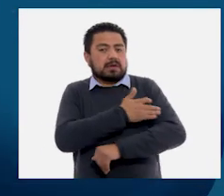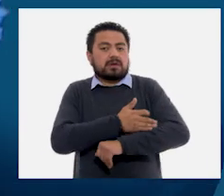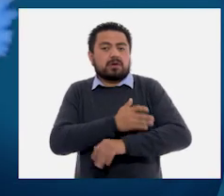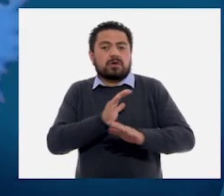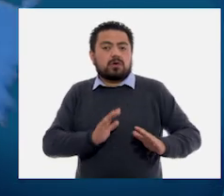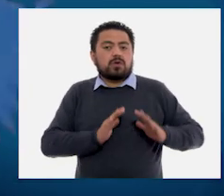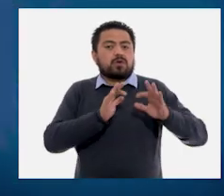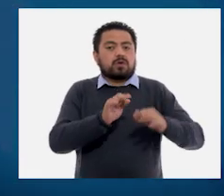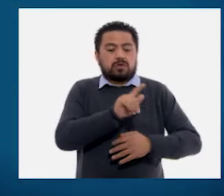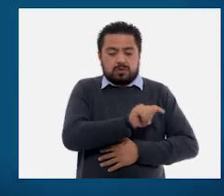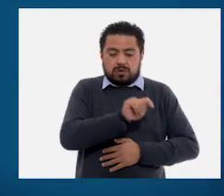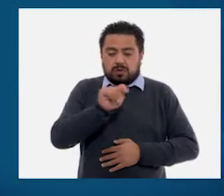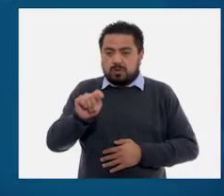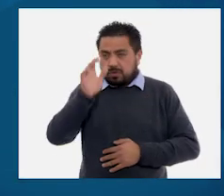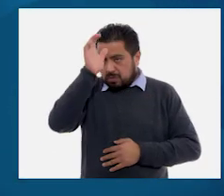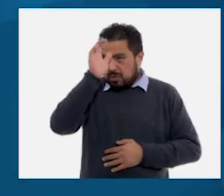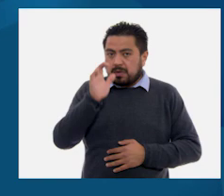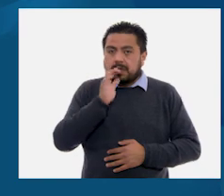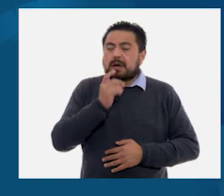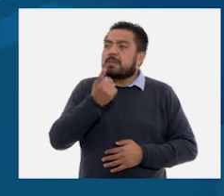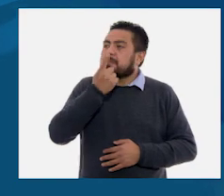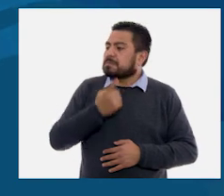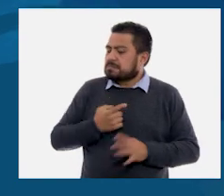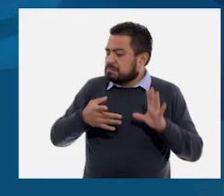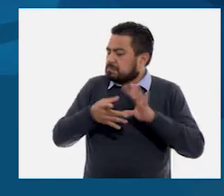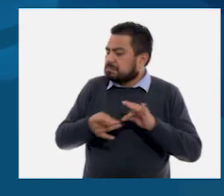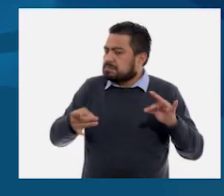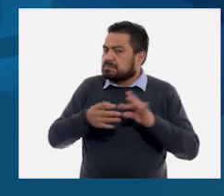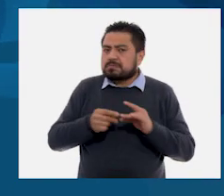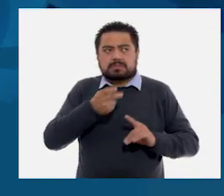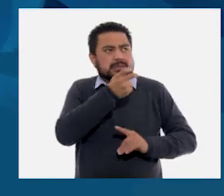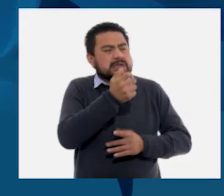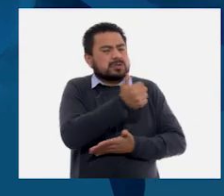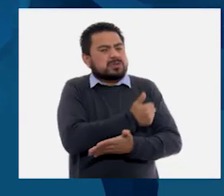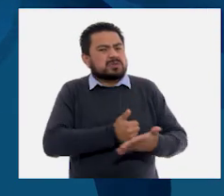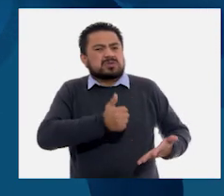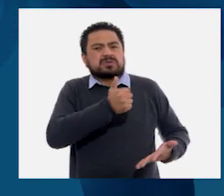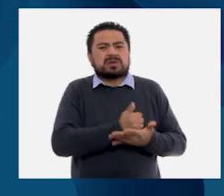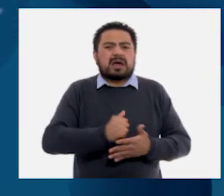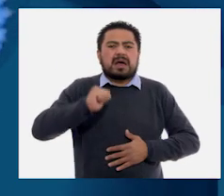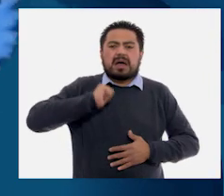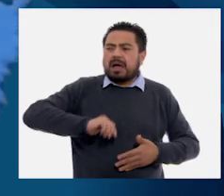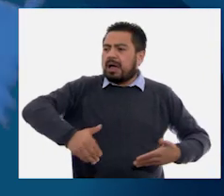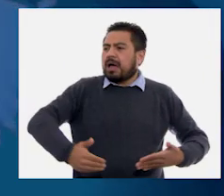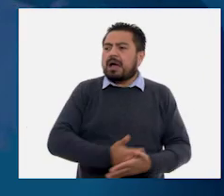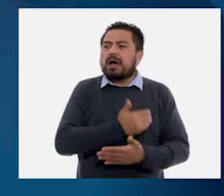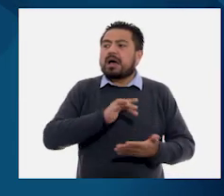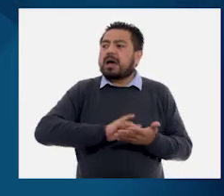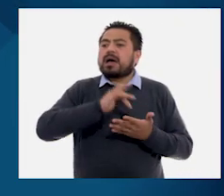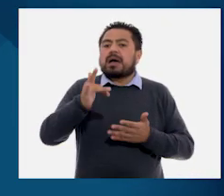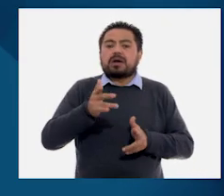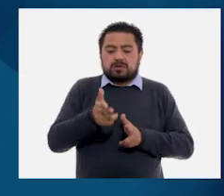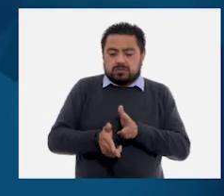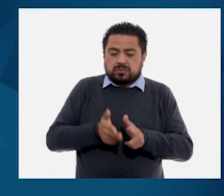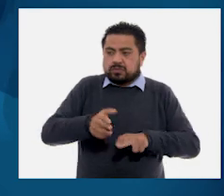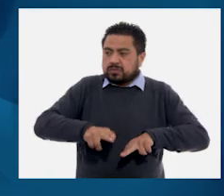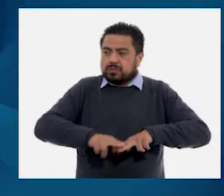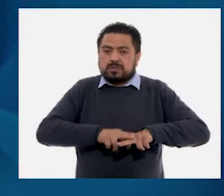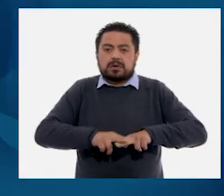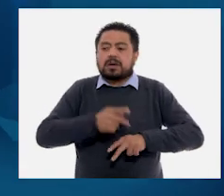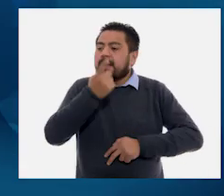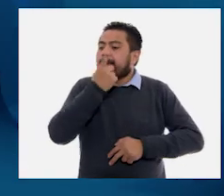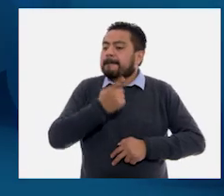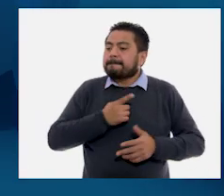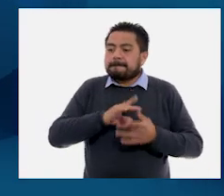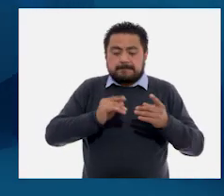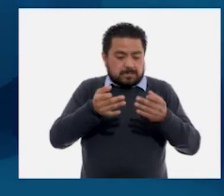de Torreón, Coahuila, y me han platicado que esa ciudad prácticamente nació gracias al ferrocarril. Me contaron